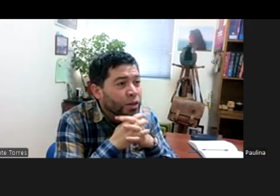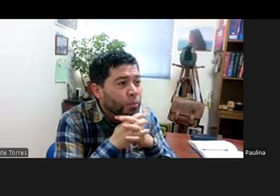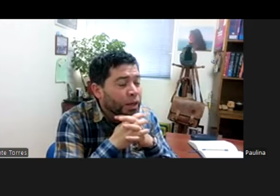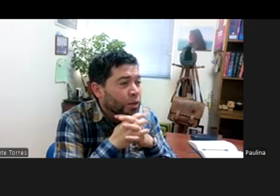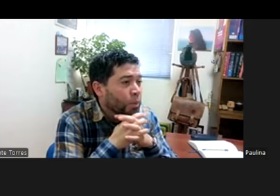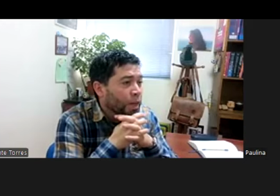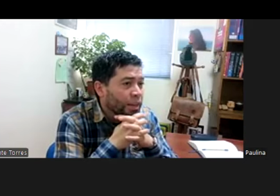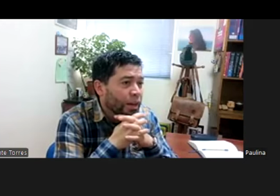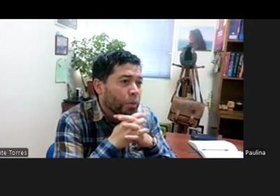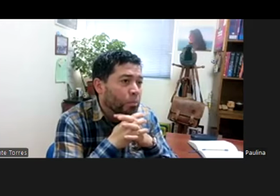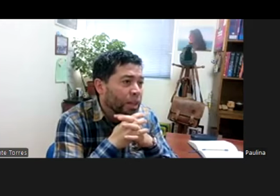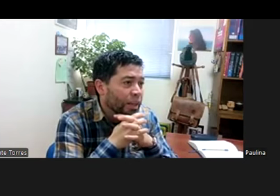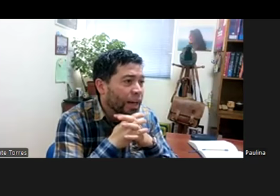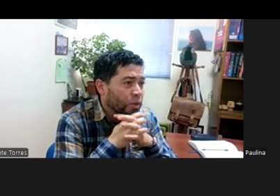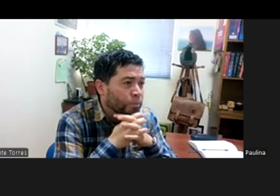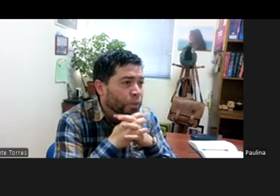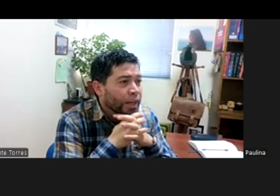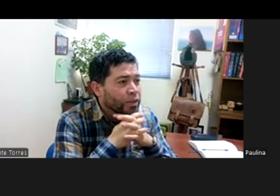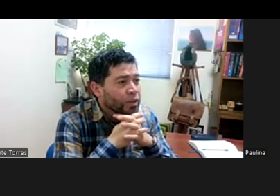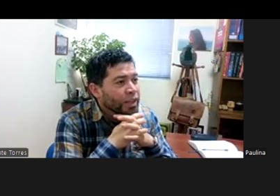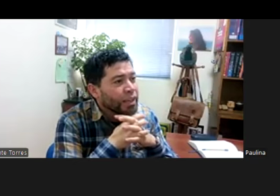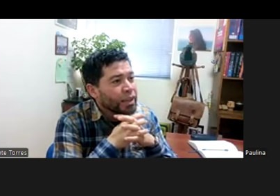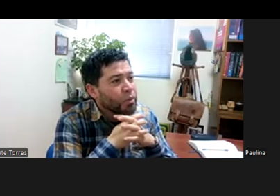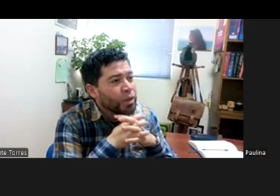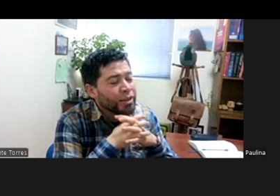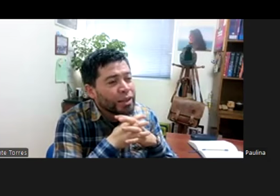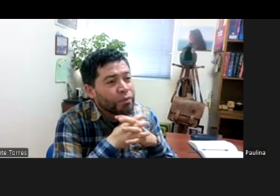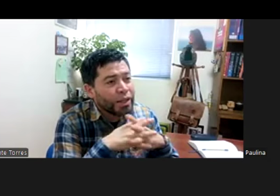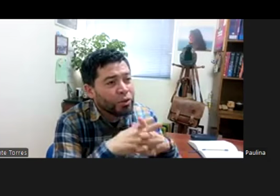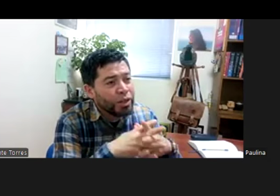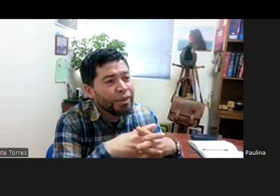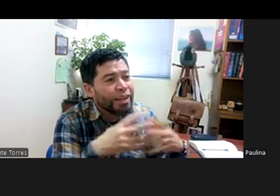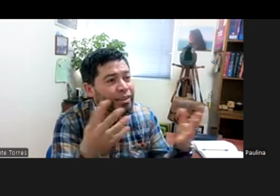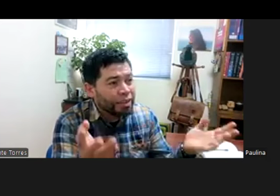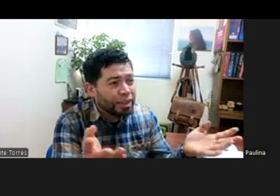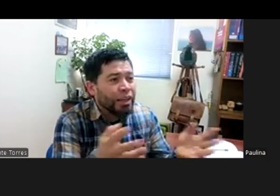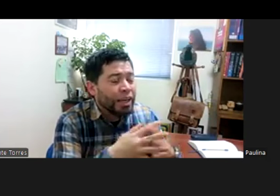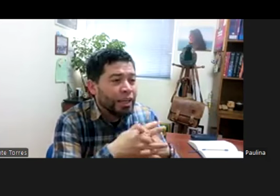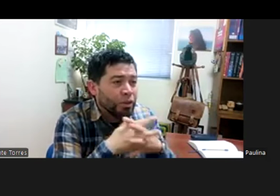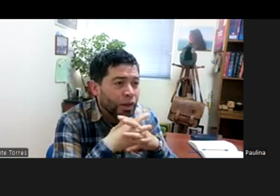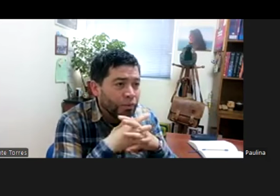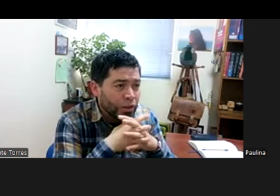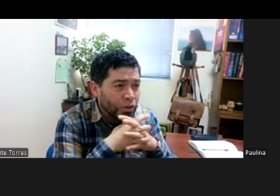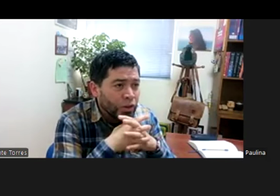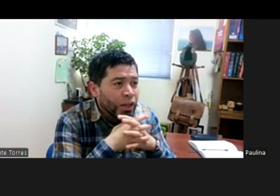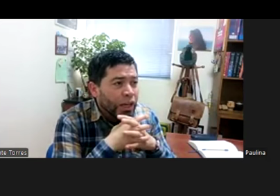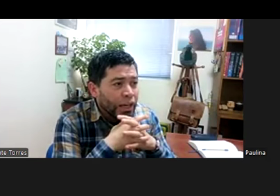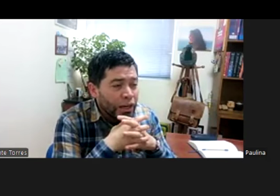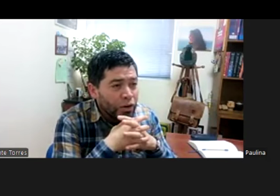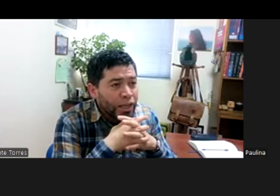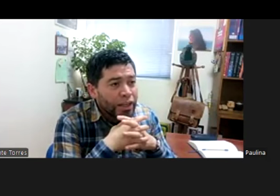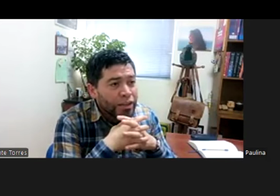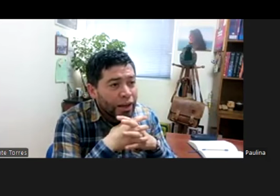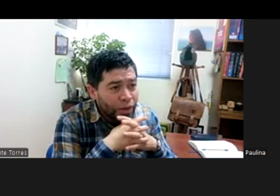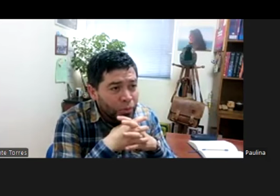horas, sino ni un par de días, por meses, años. Entonces ahí tenemos una serie de factores que van a incidir en estos eventos.